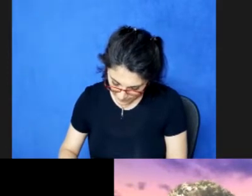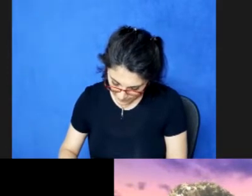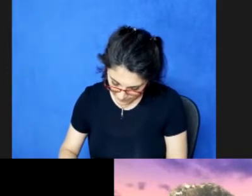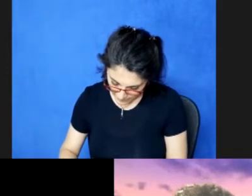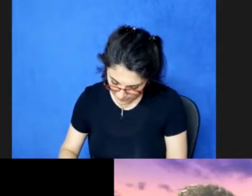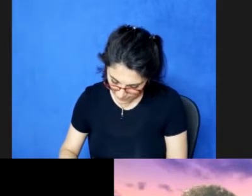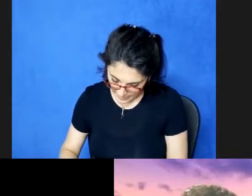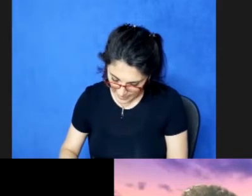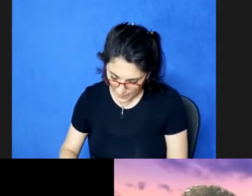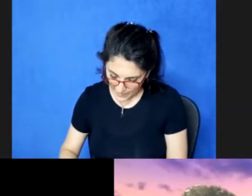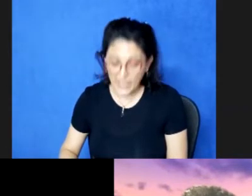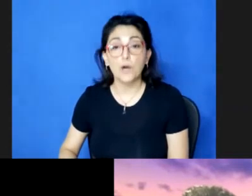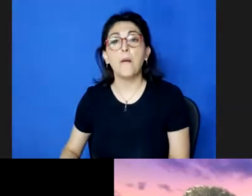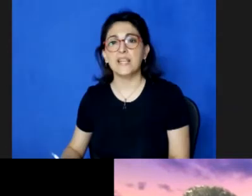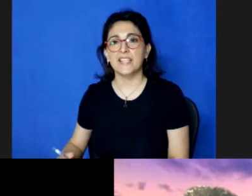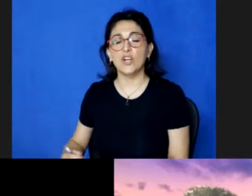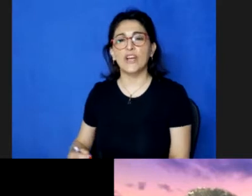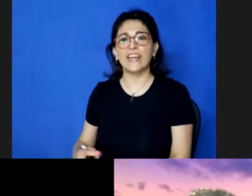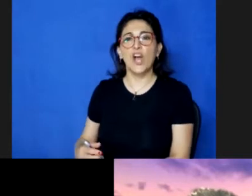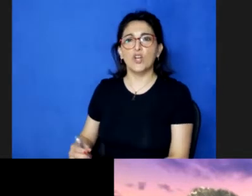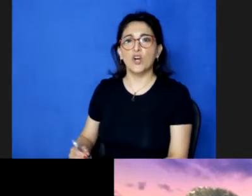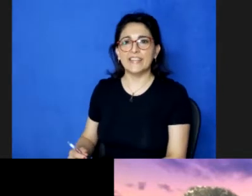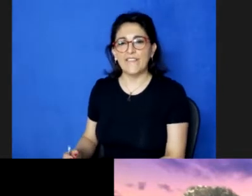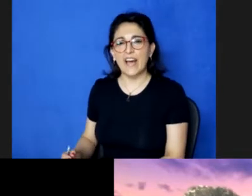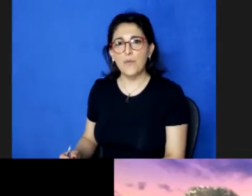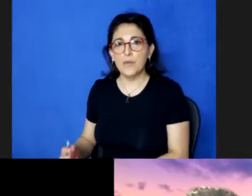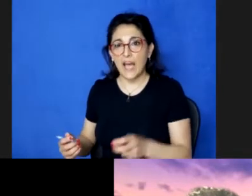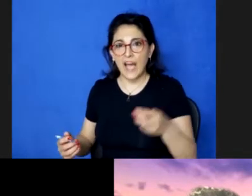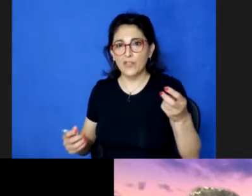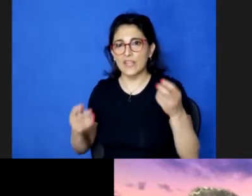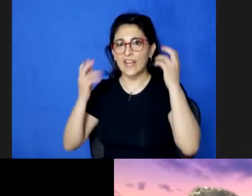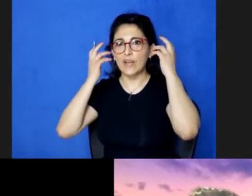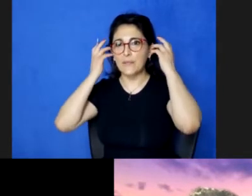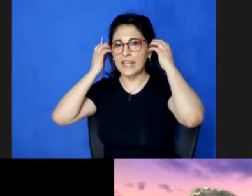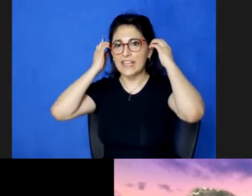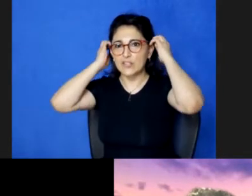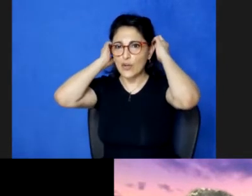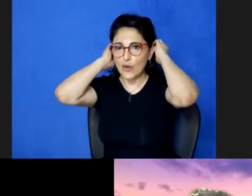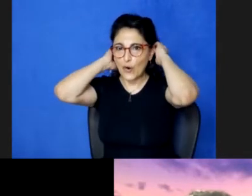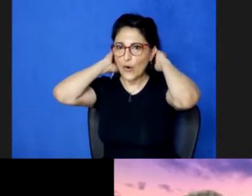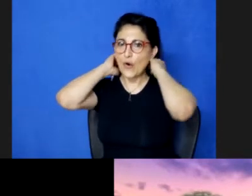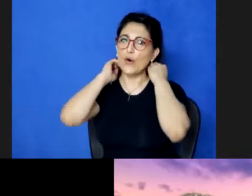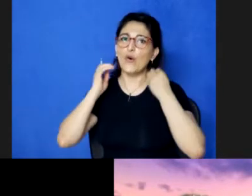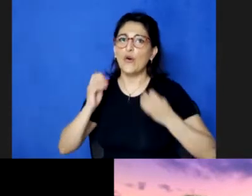gustan. Es verdad, ¿y cómo vamos a hacer los que trabajamos viajando, ya sea con la imaginación